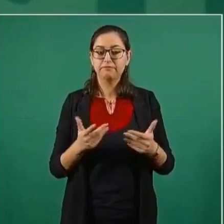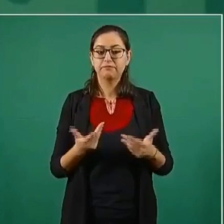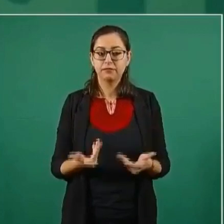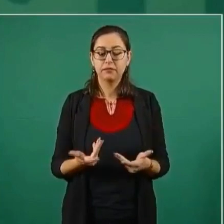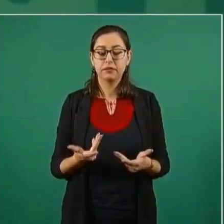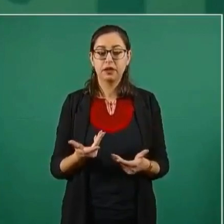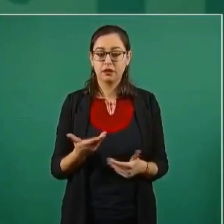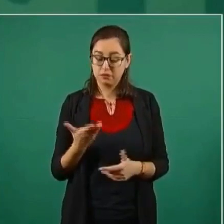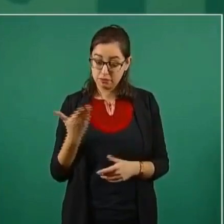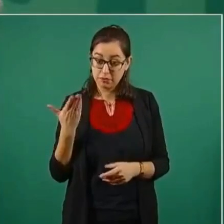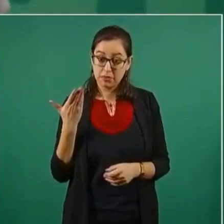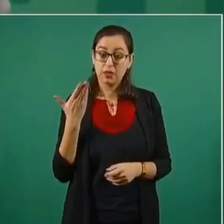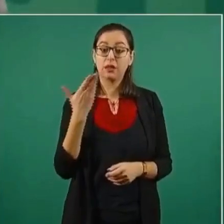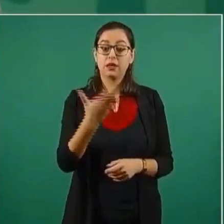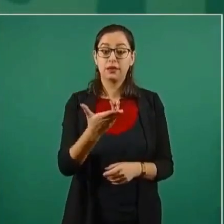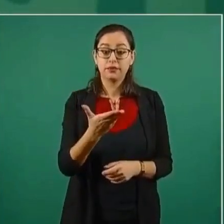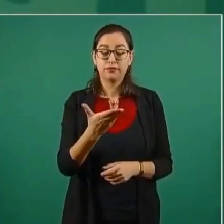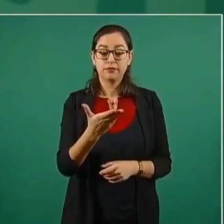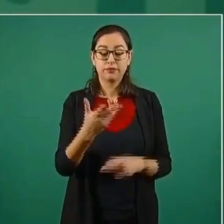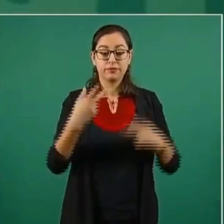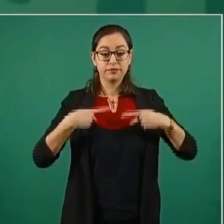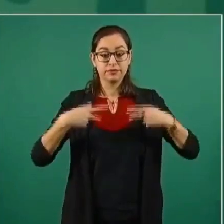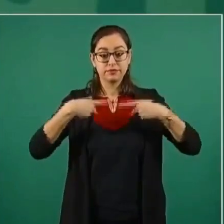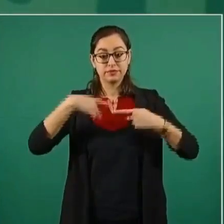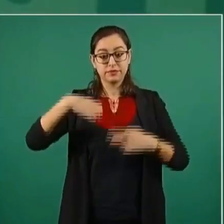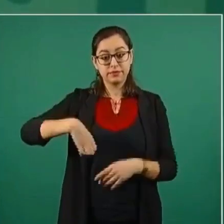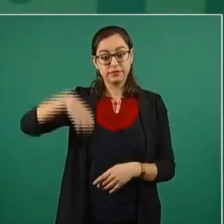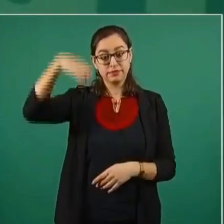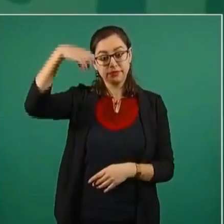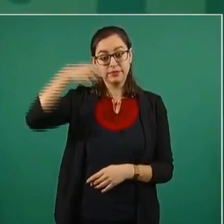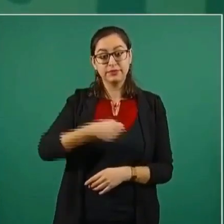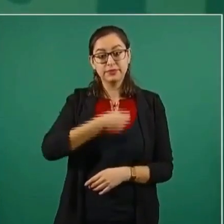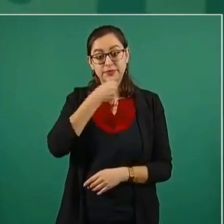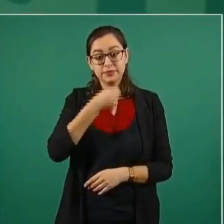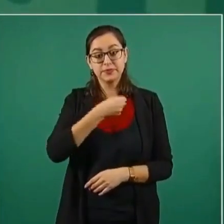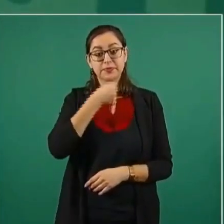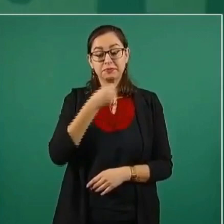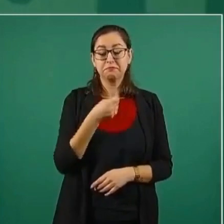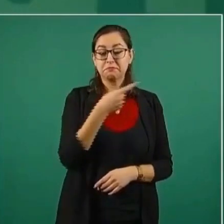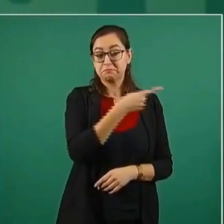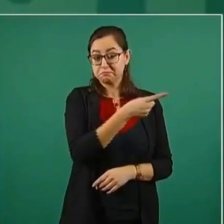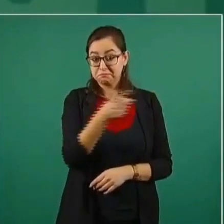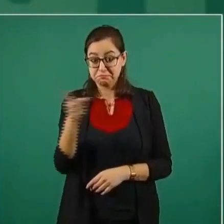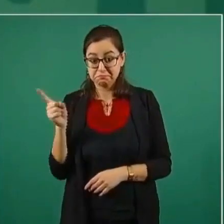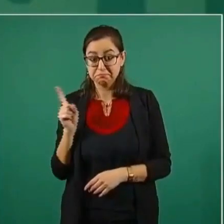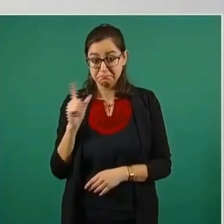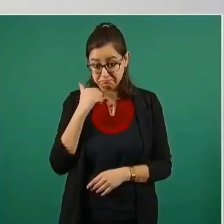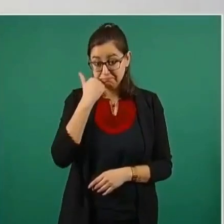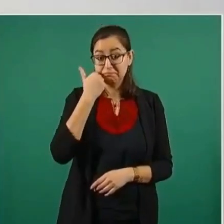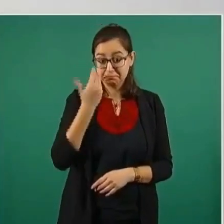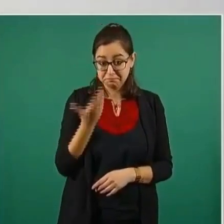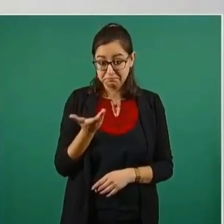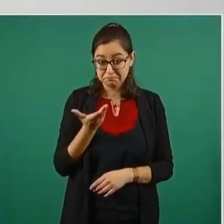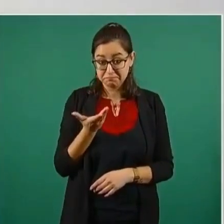se pidió que los adultos mayores de manera voluntaria pudieran